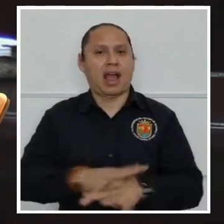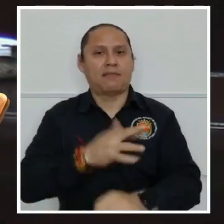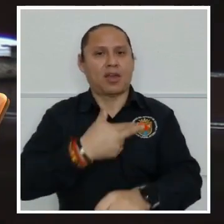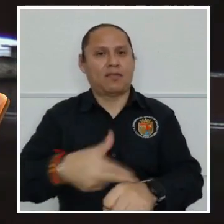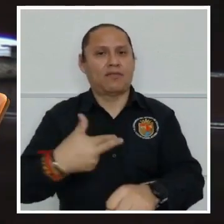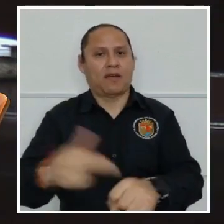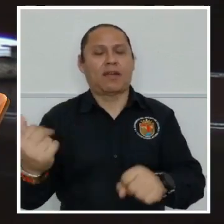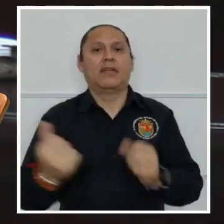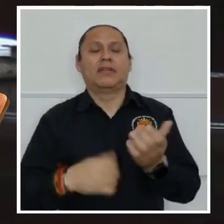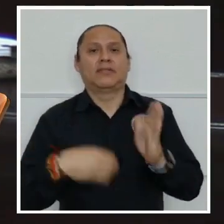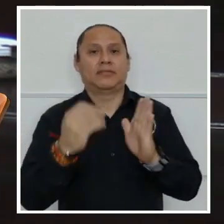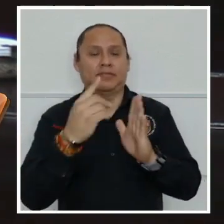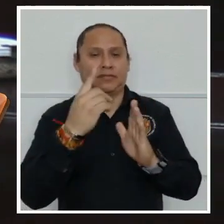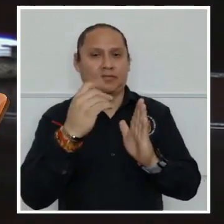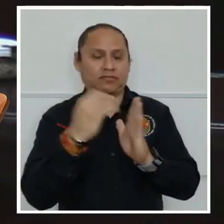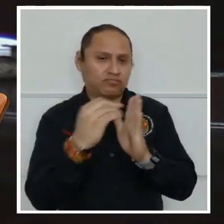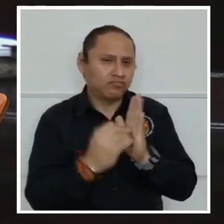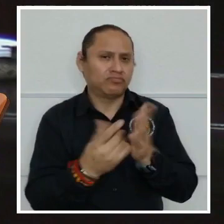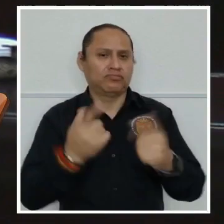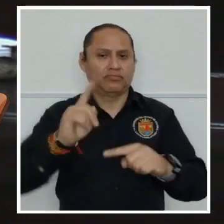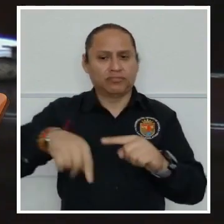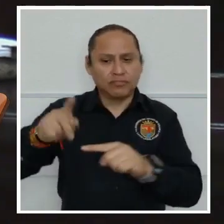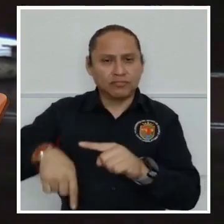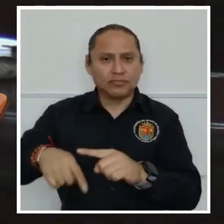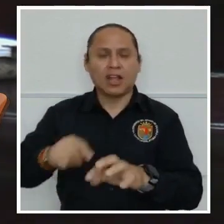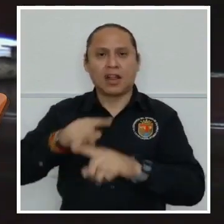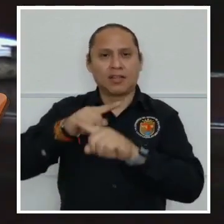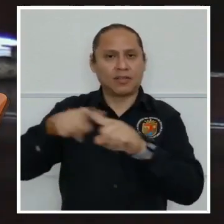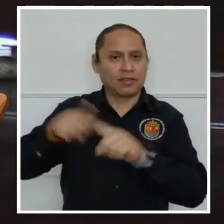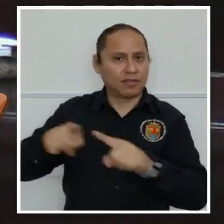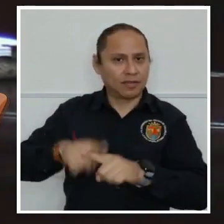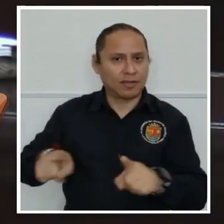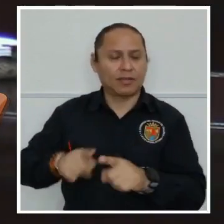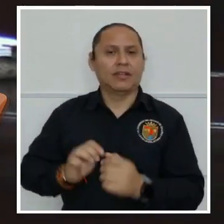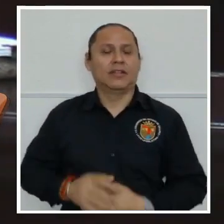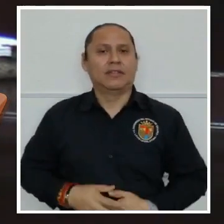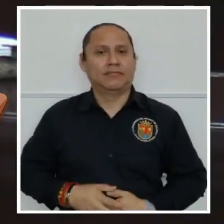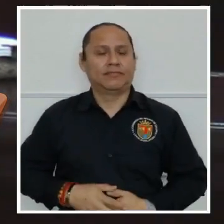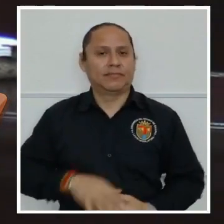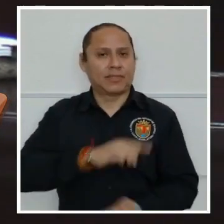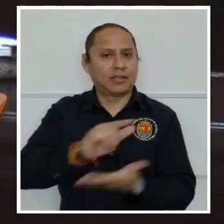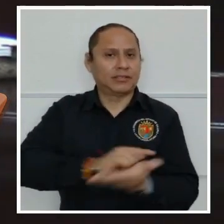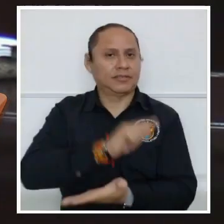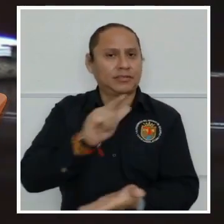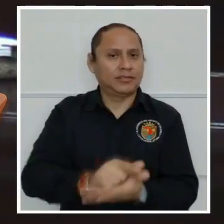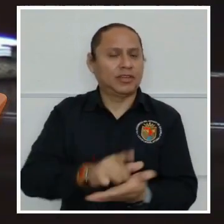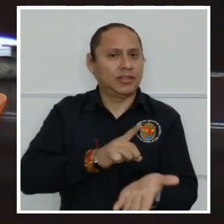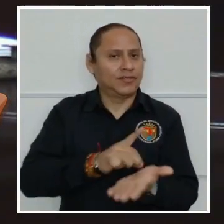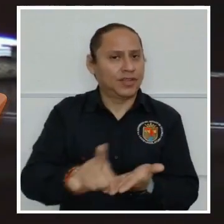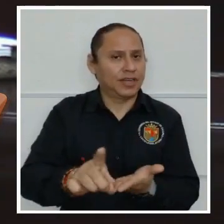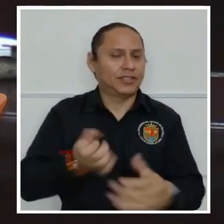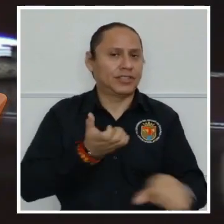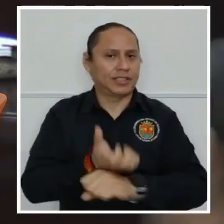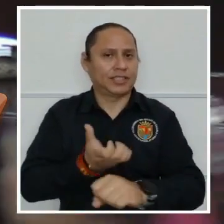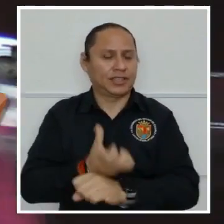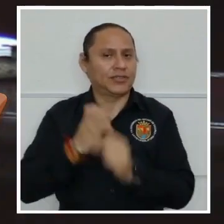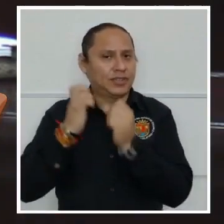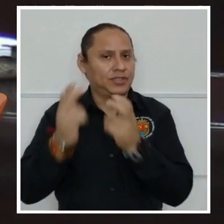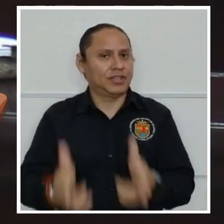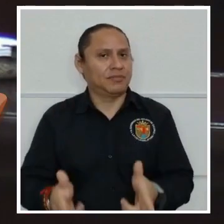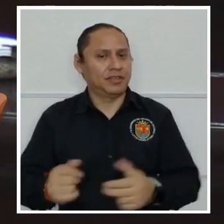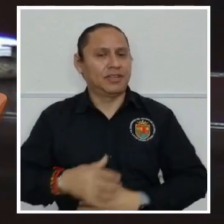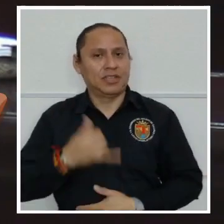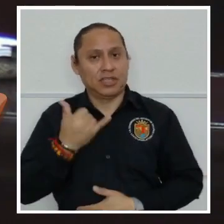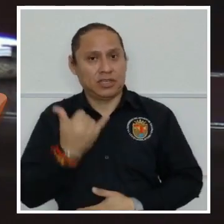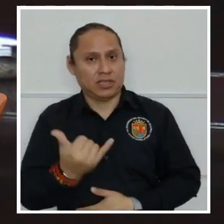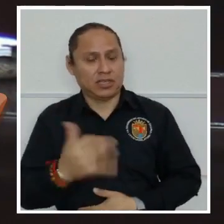reforma, adiciona y deroga y derogan diversas disposiciones de la Ley de Derechos del Estado de